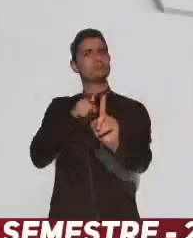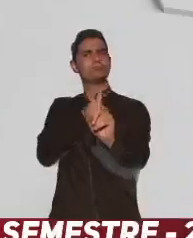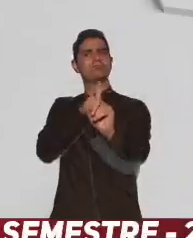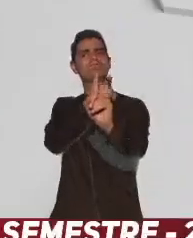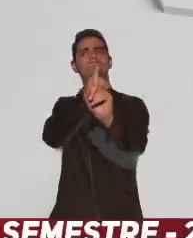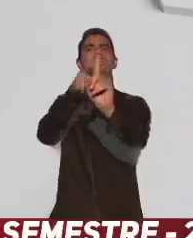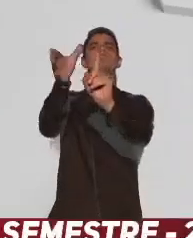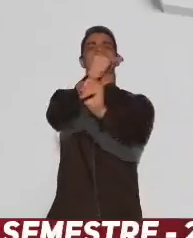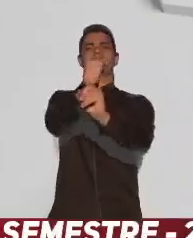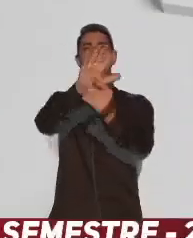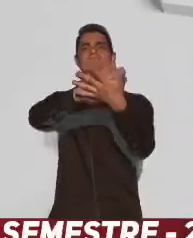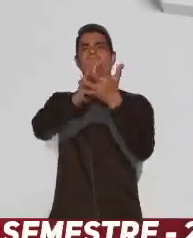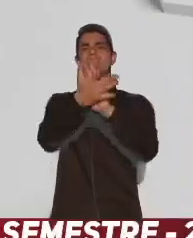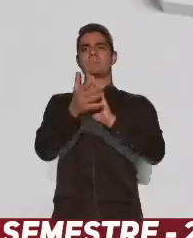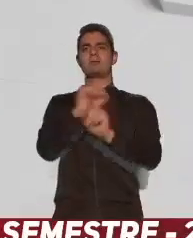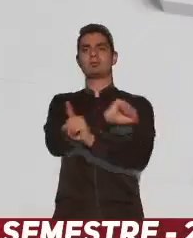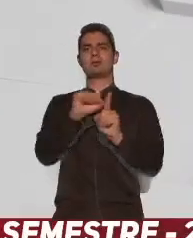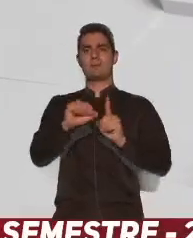sociedad.